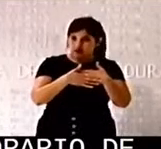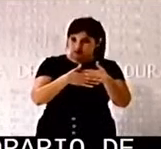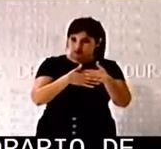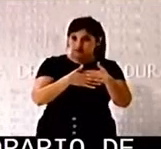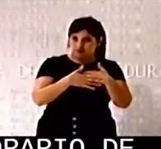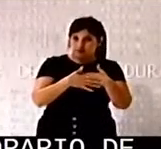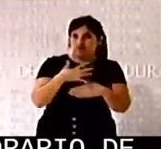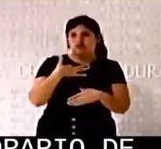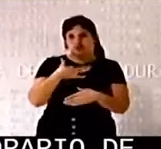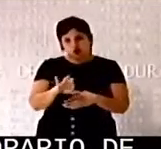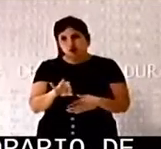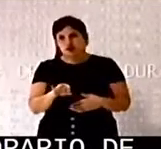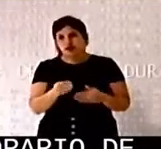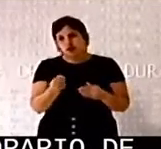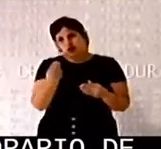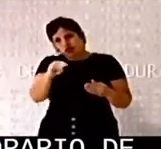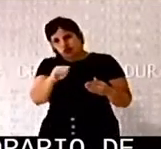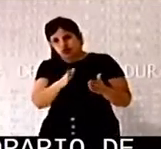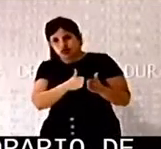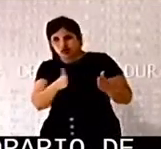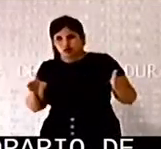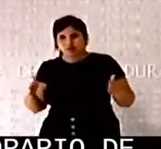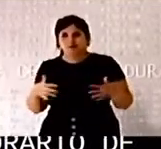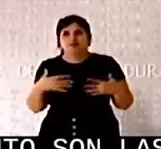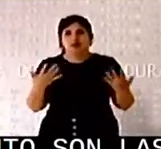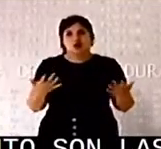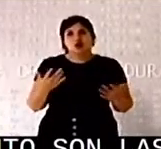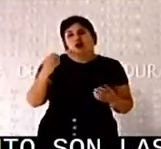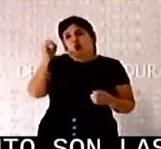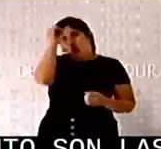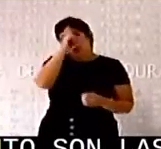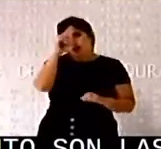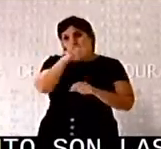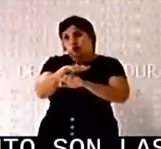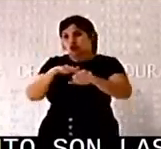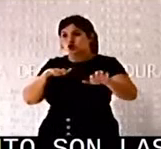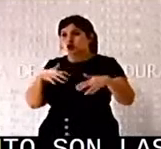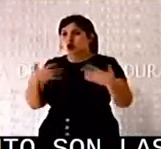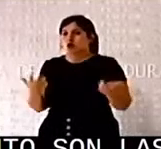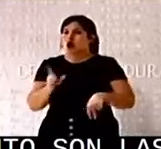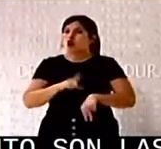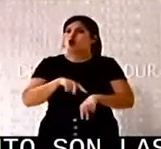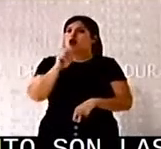La opinión mayoritaria hasta este momento son las 2 de la madrugada,